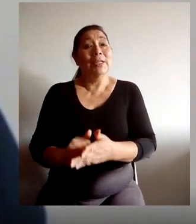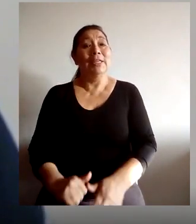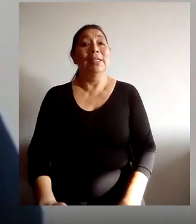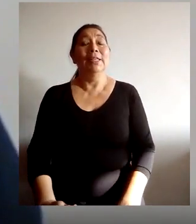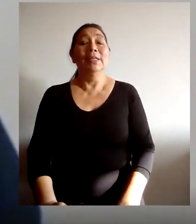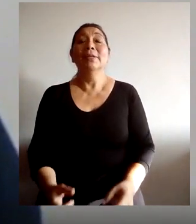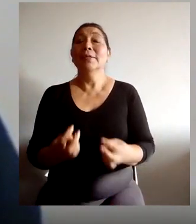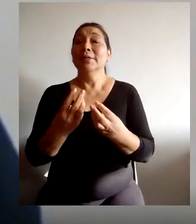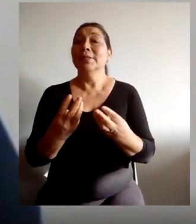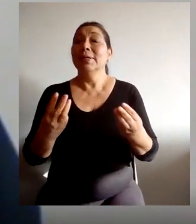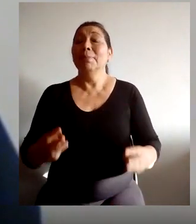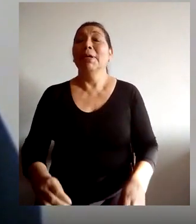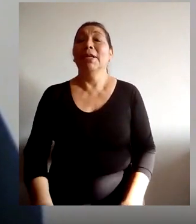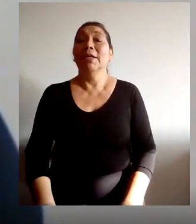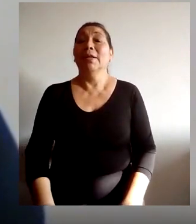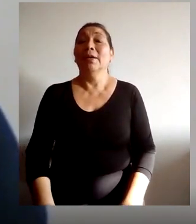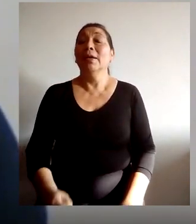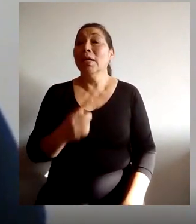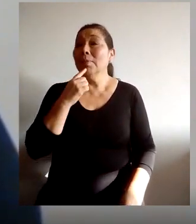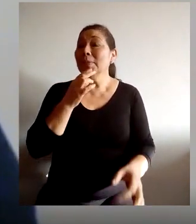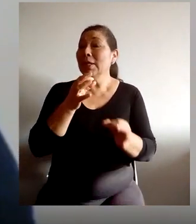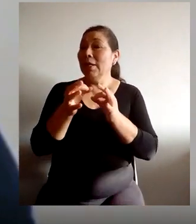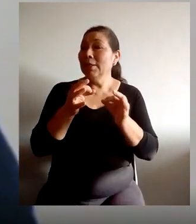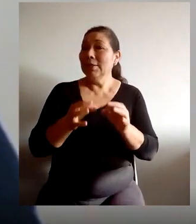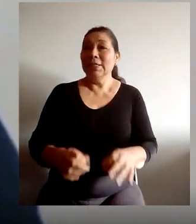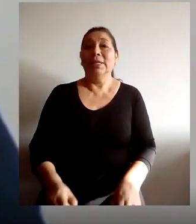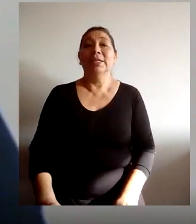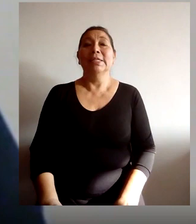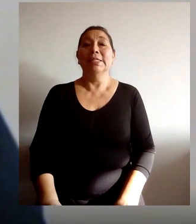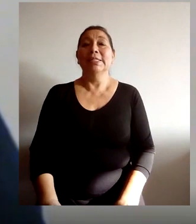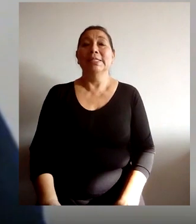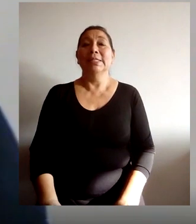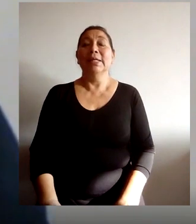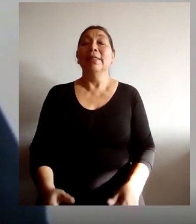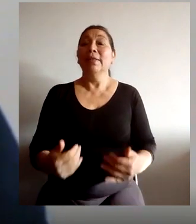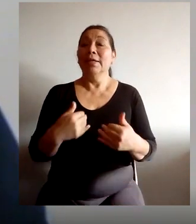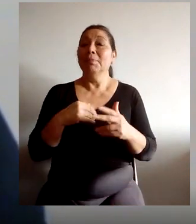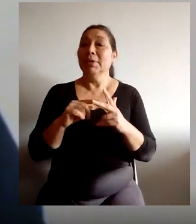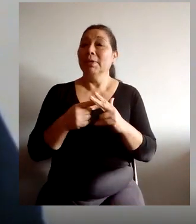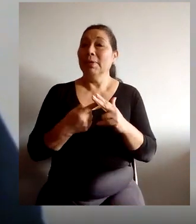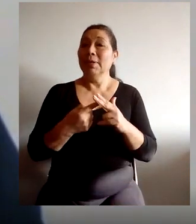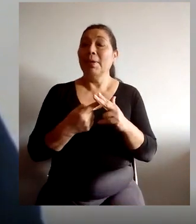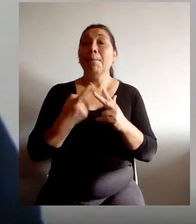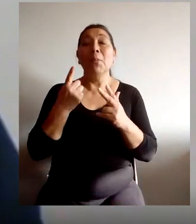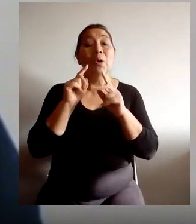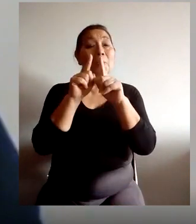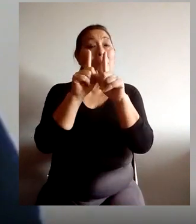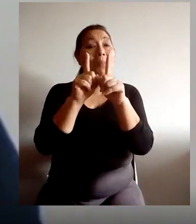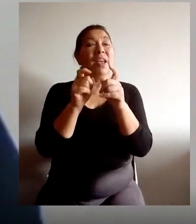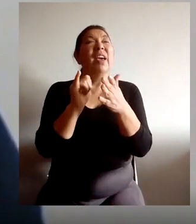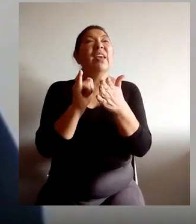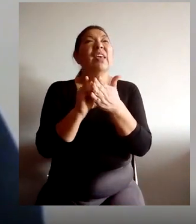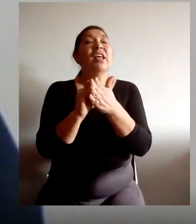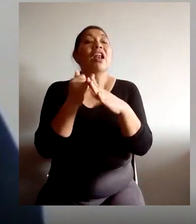partir por la pregunta, ¿qué es la metodología OIT? Para el diagnóstico de la neumoconiosis, señora magistrada, la OIT